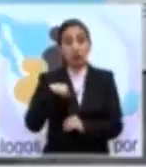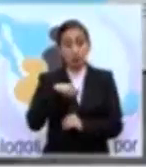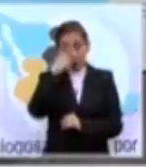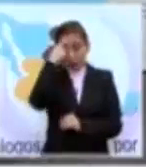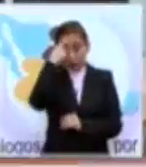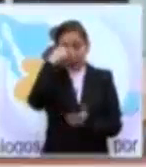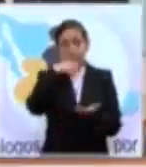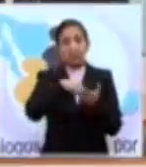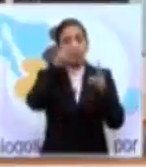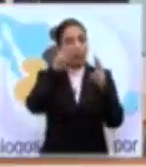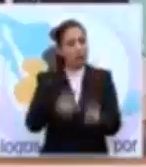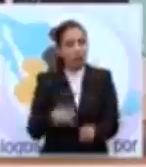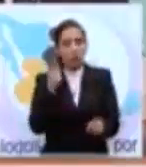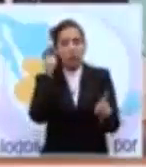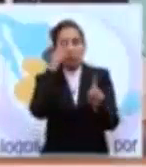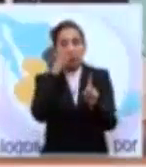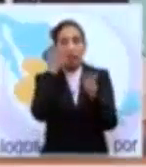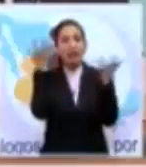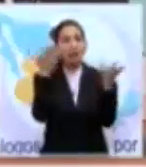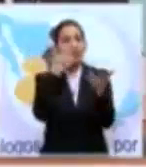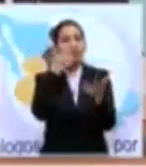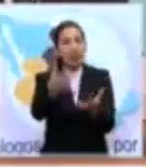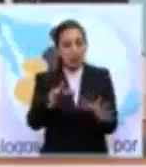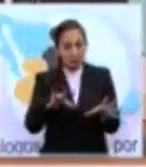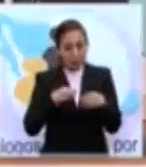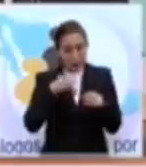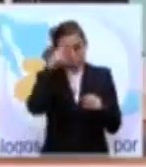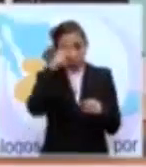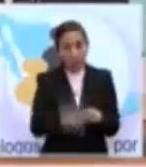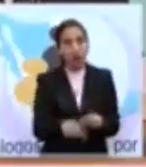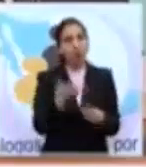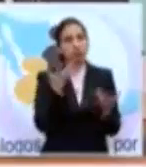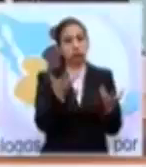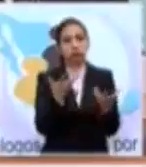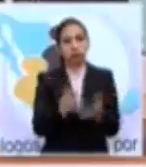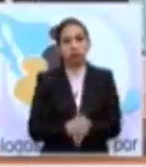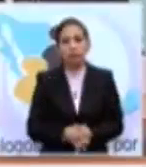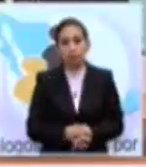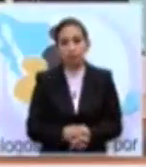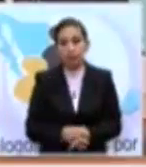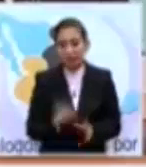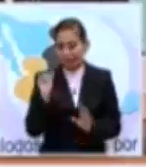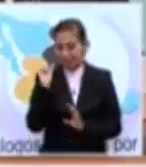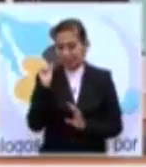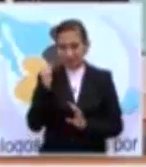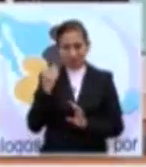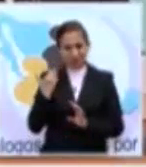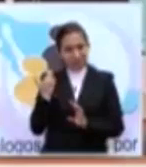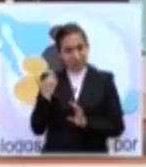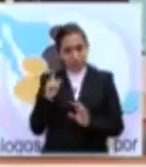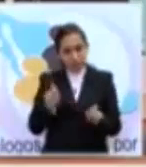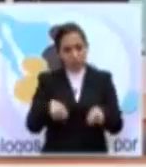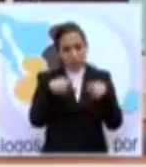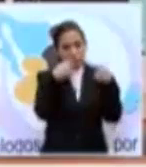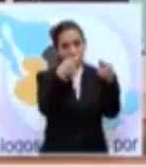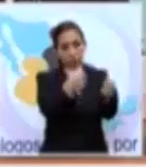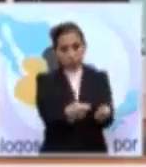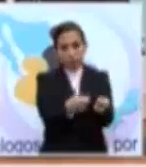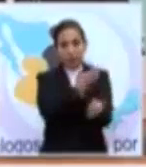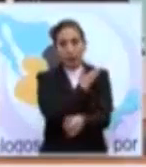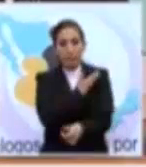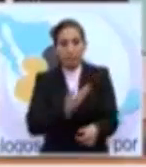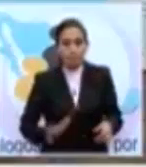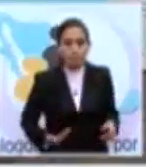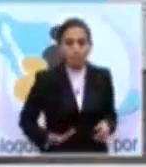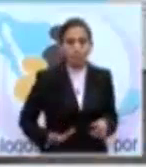reto es hacerlo bien y comprometidos con México. Acaba de pasar el nombramiento del